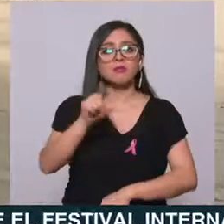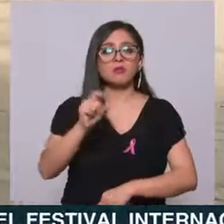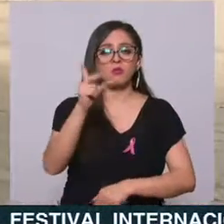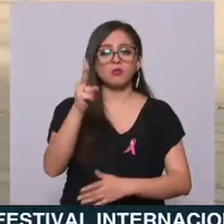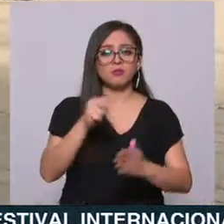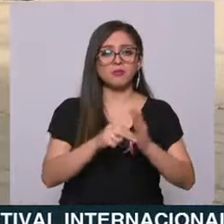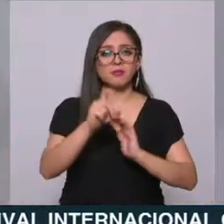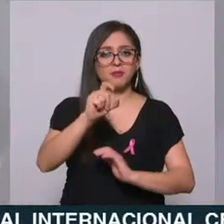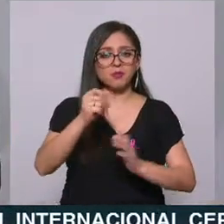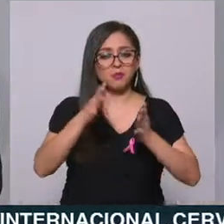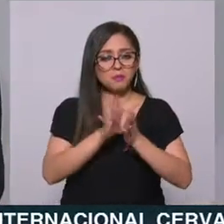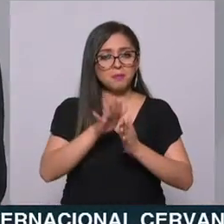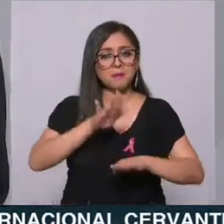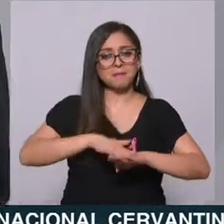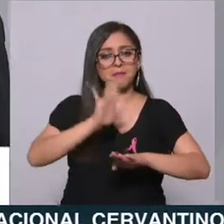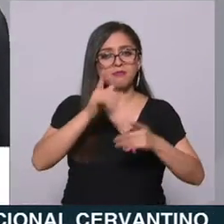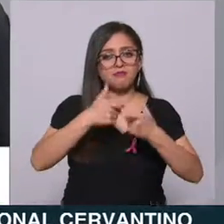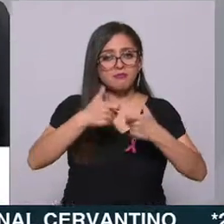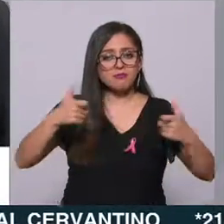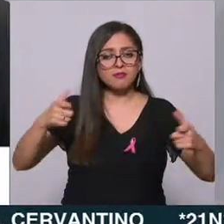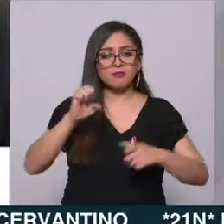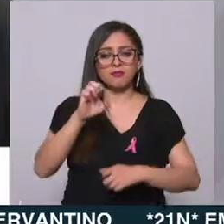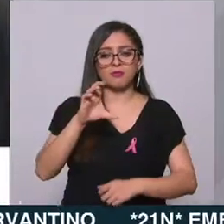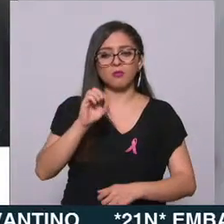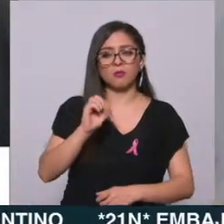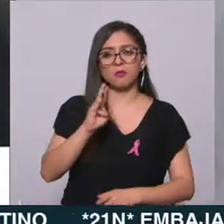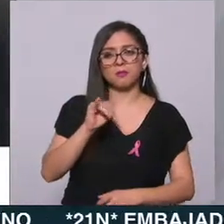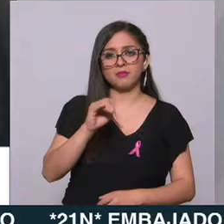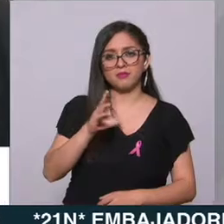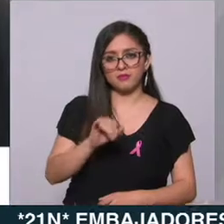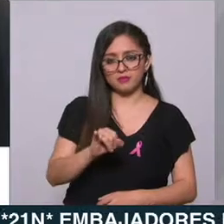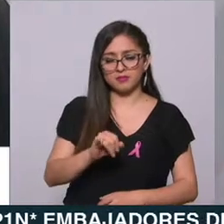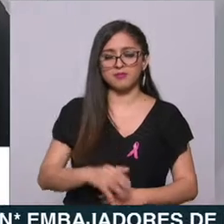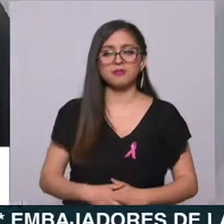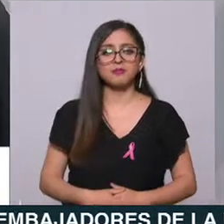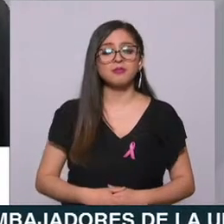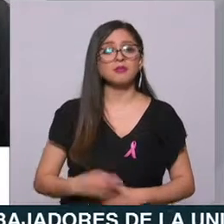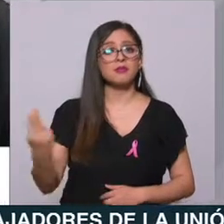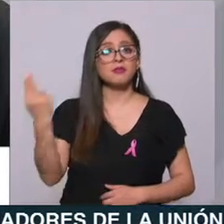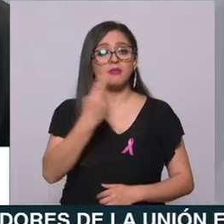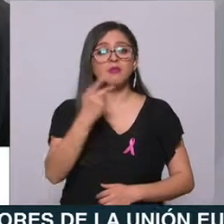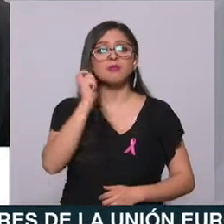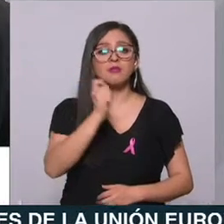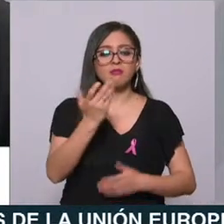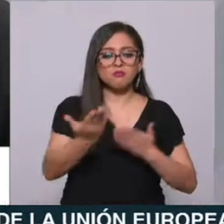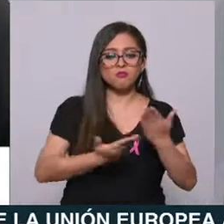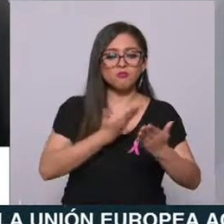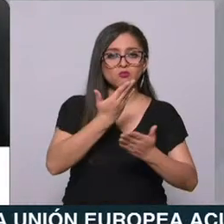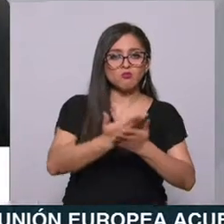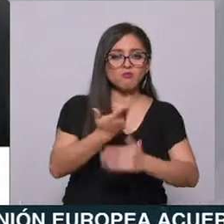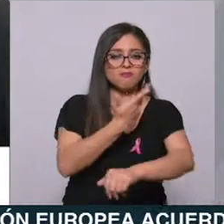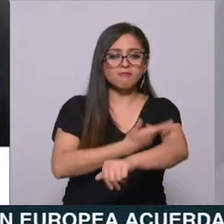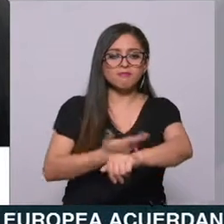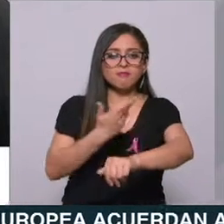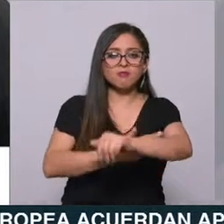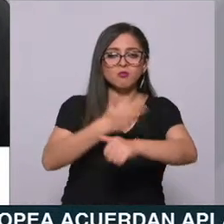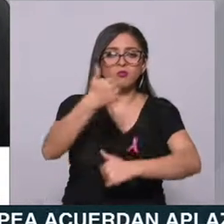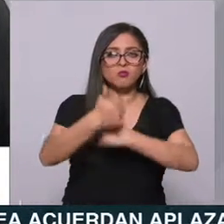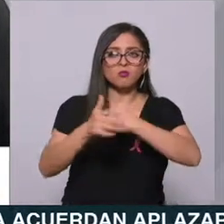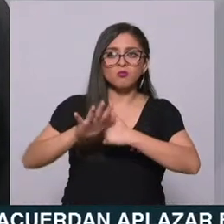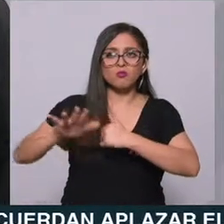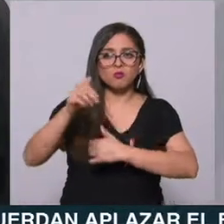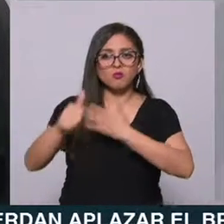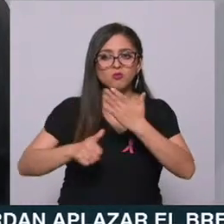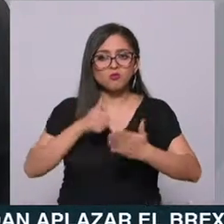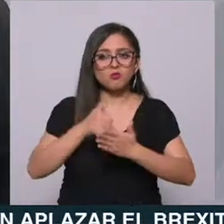de Ecobici. Creemos que es bueno hacer una licitación competida, abierta, internacional, porque permite darle información a la ciudad sobre los costos